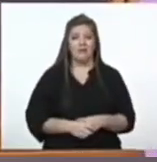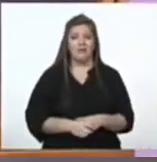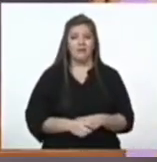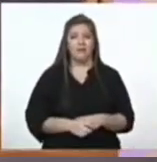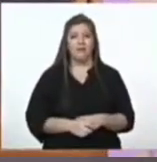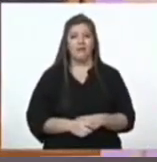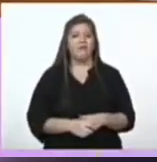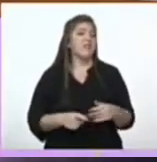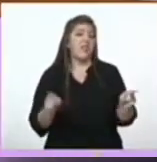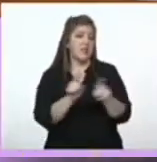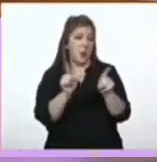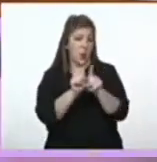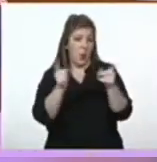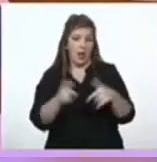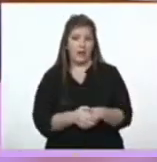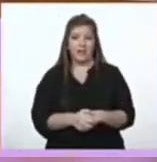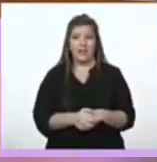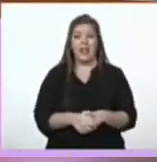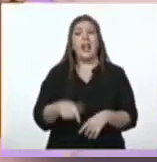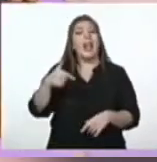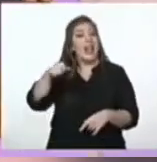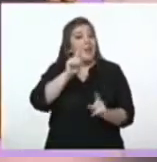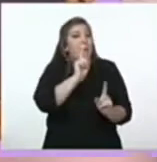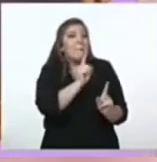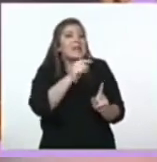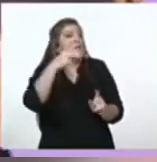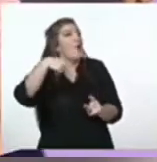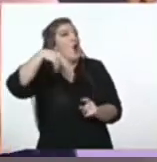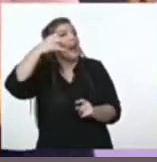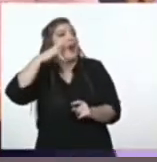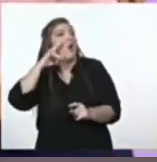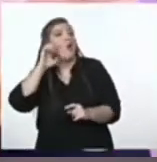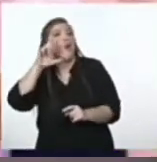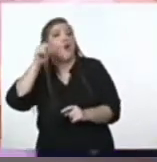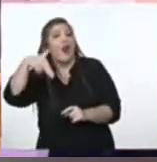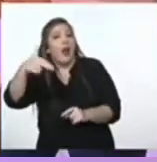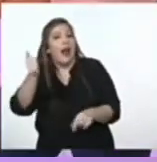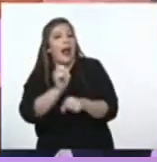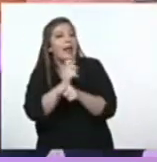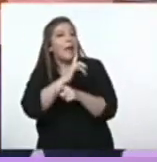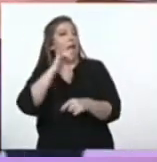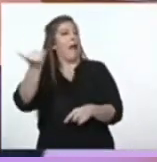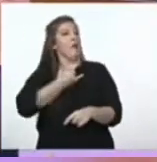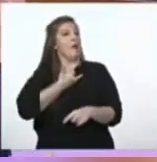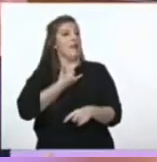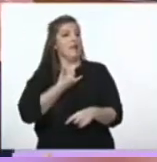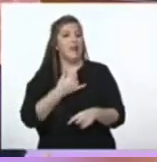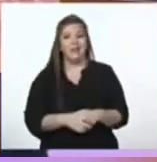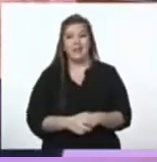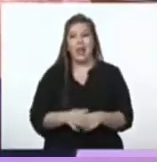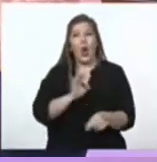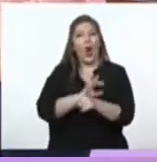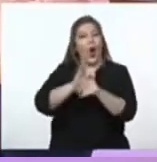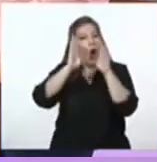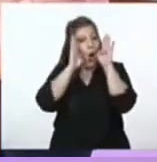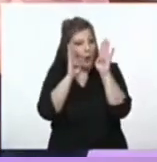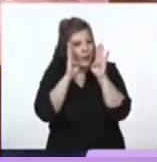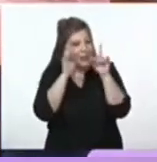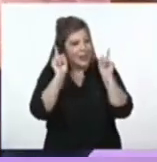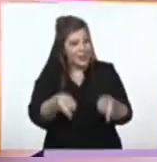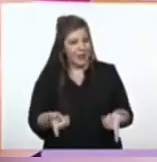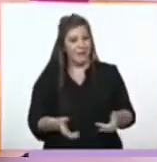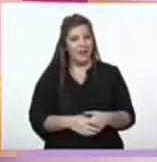Es lo mismo. Eso fue una neurona que me dijo. Eso fue una neurona, ¿viste? Tal cual, sí. O un TOC fue más que una neurona. Posible. Tal